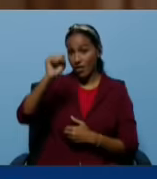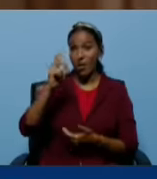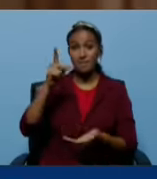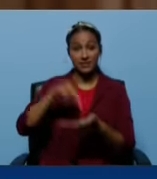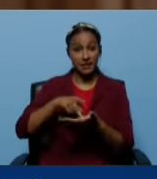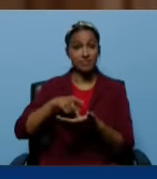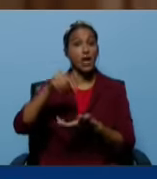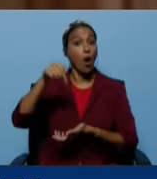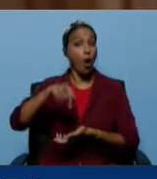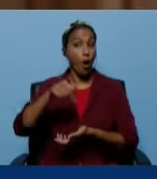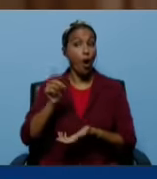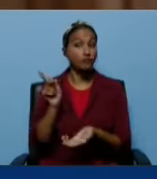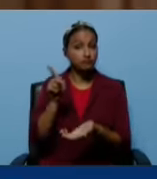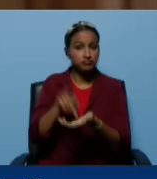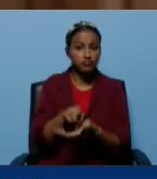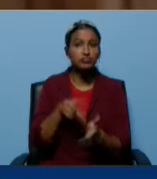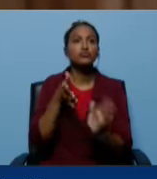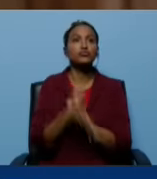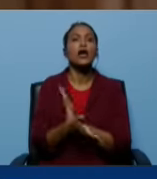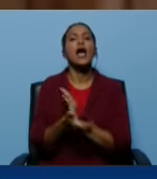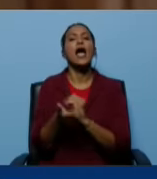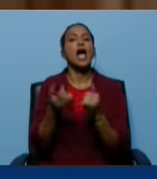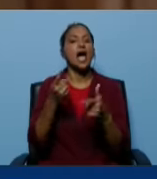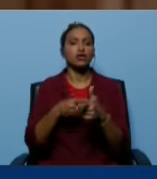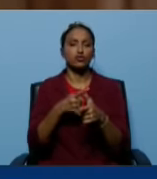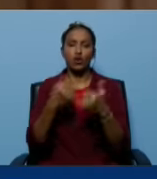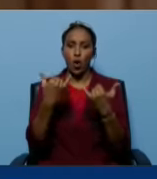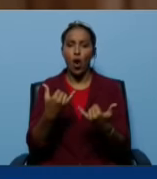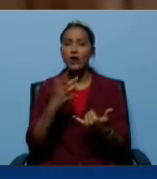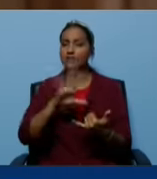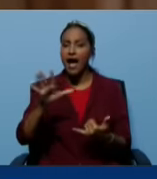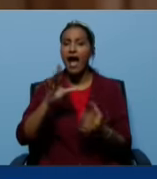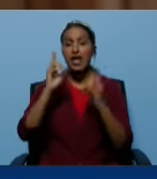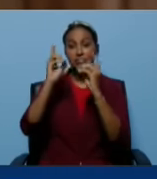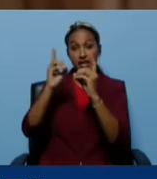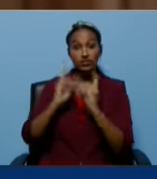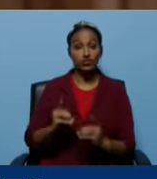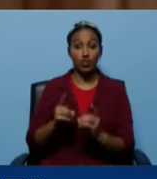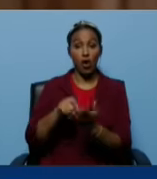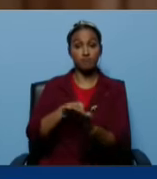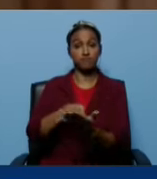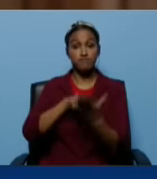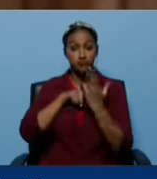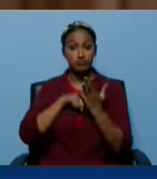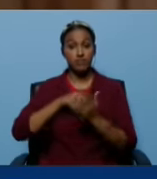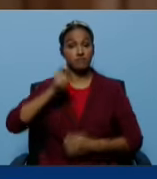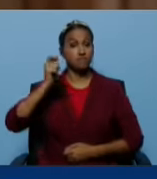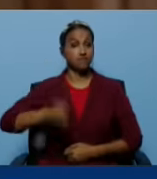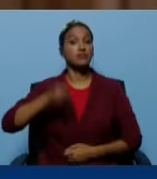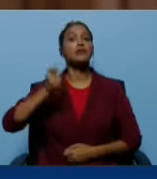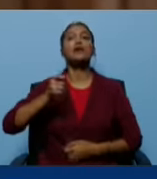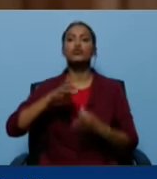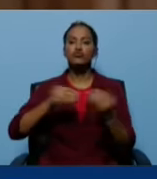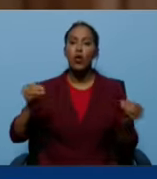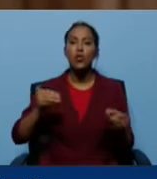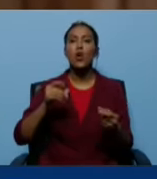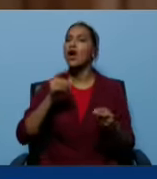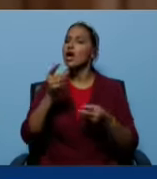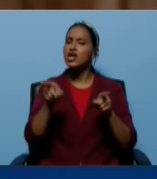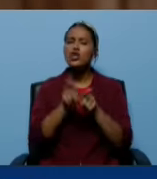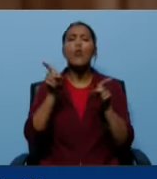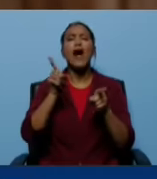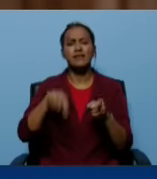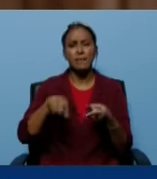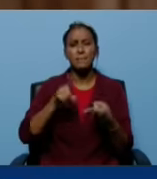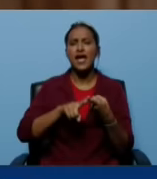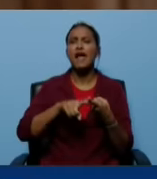y se cierra pues este capítulo, como ha ocurrido en otros países, en México, en Brasil, en el propio Estados Unidos y en muchos